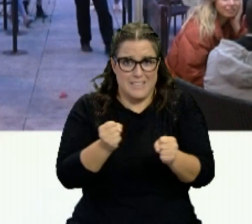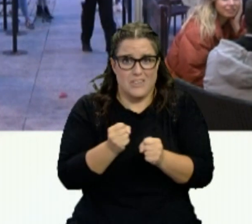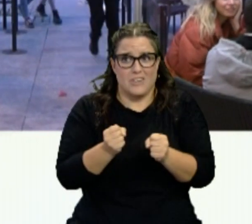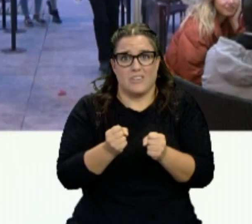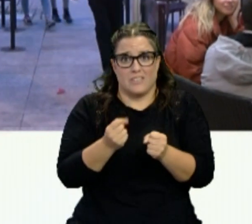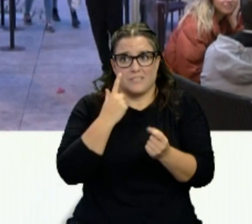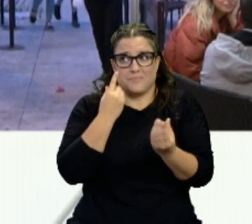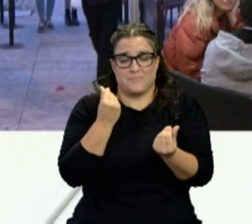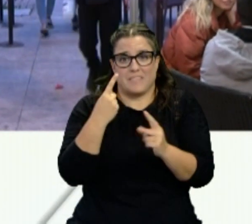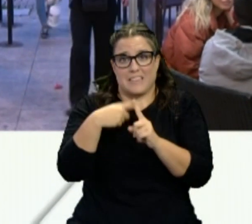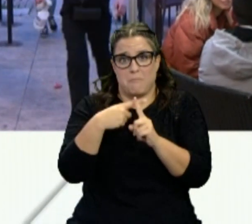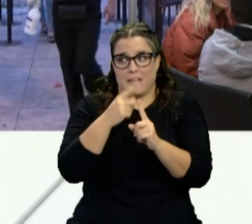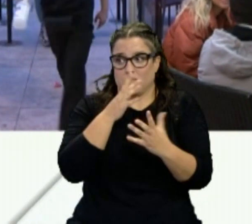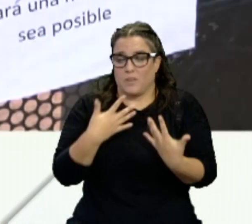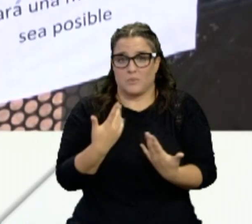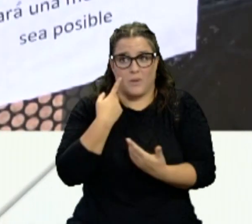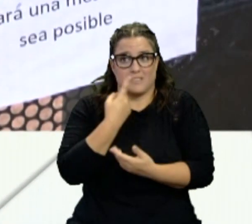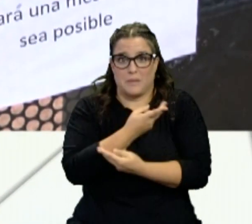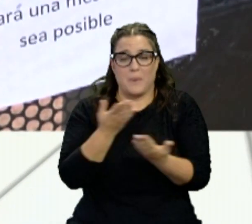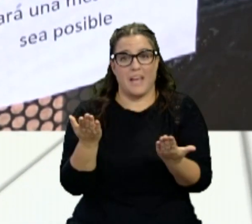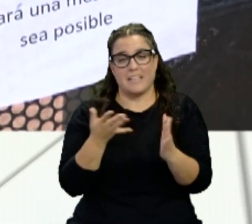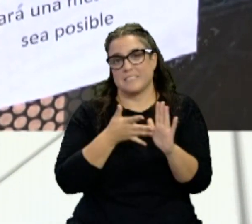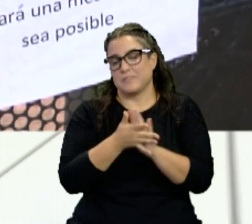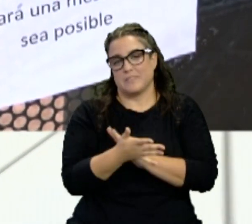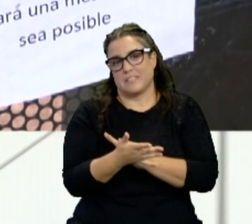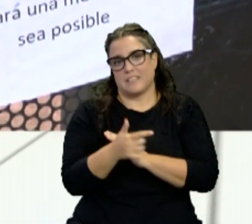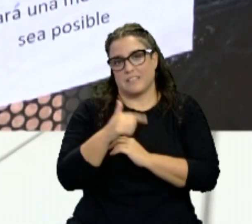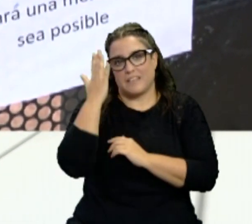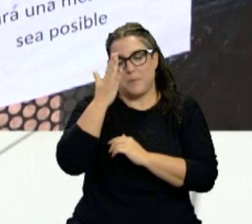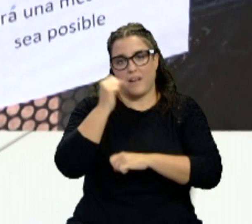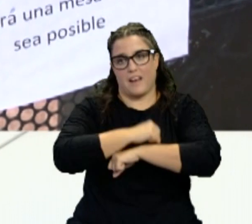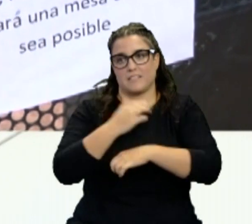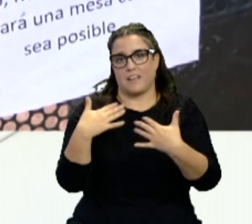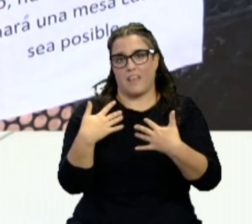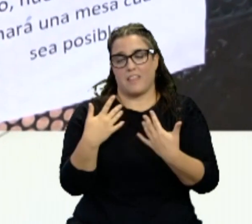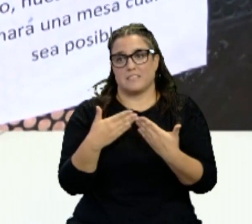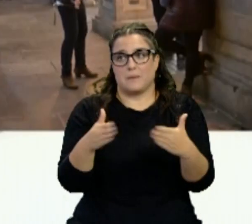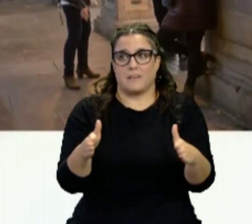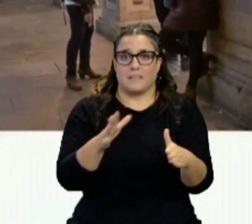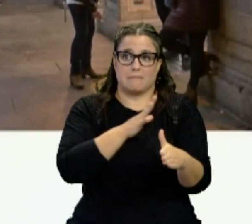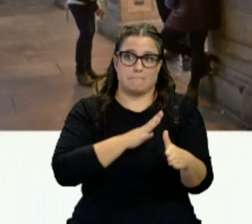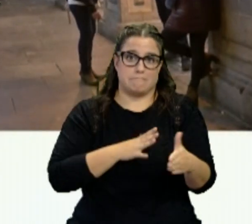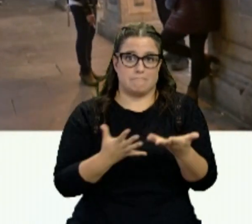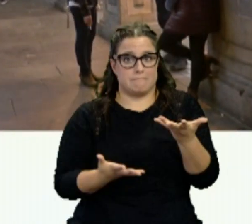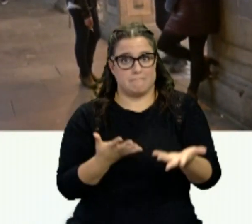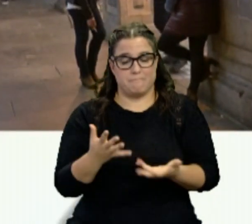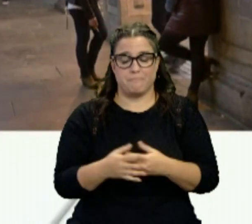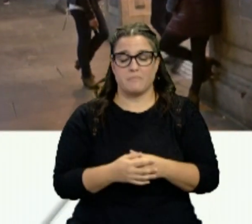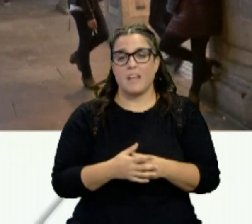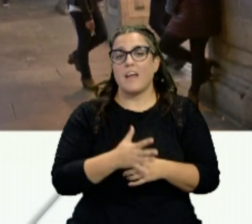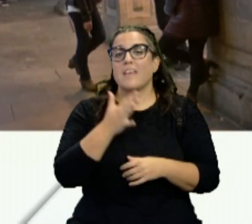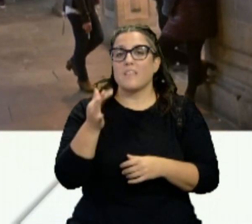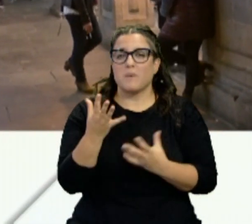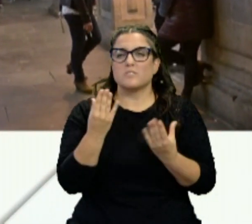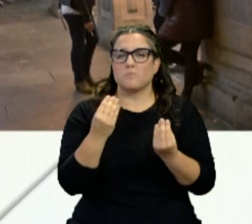estamos viendo las temperaturas que tenemos, pues hombre, pues la verdad es que es una apertura muy, muy relativa. Y luego hay que tener en cuenta que hay